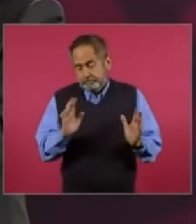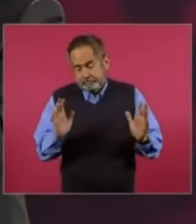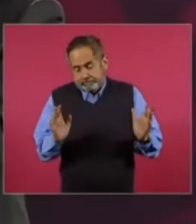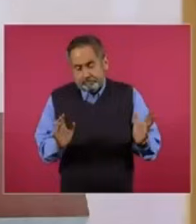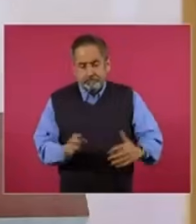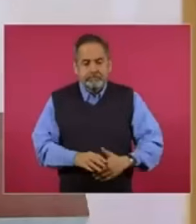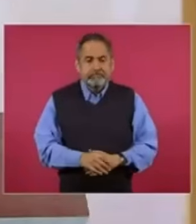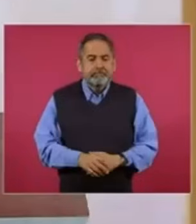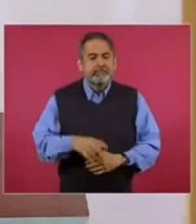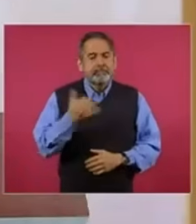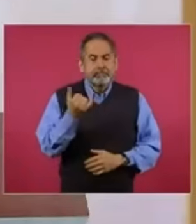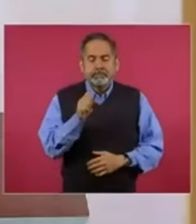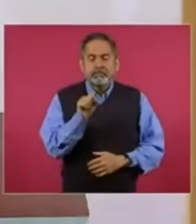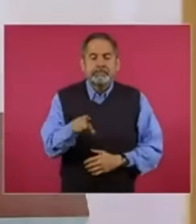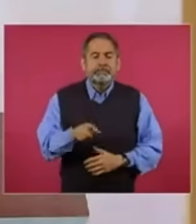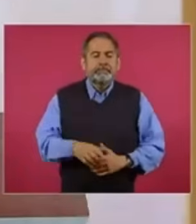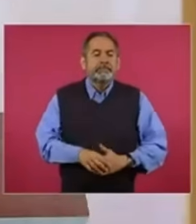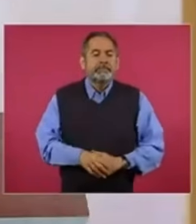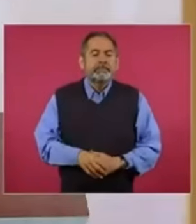Y